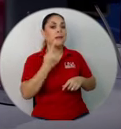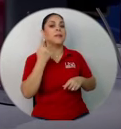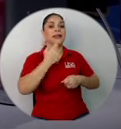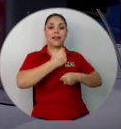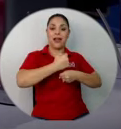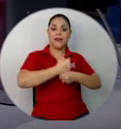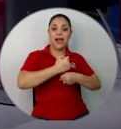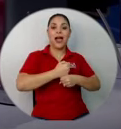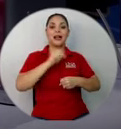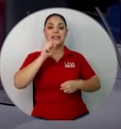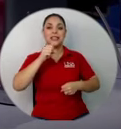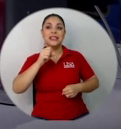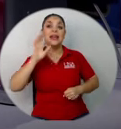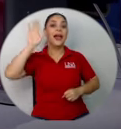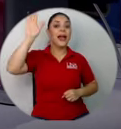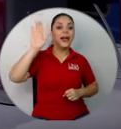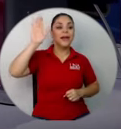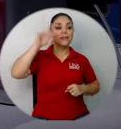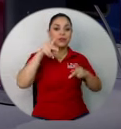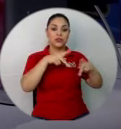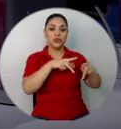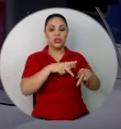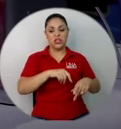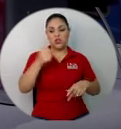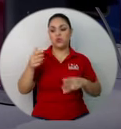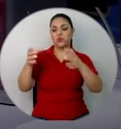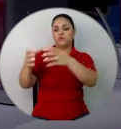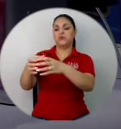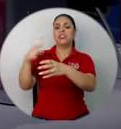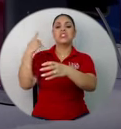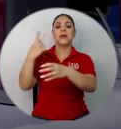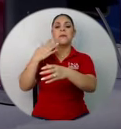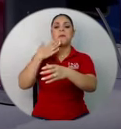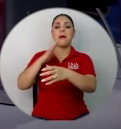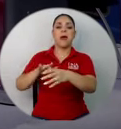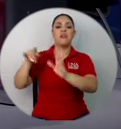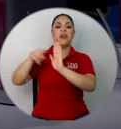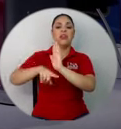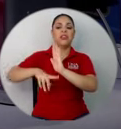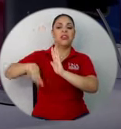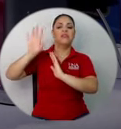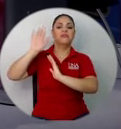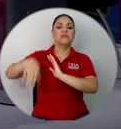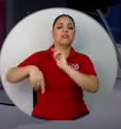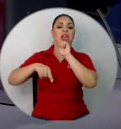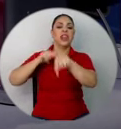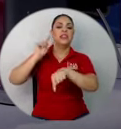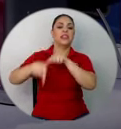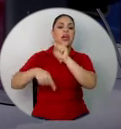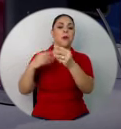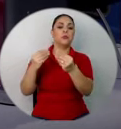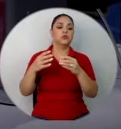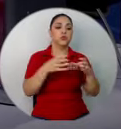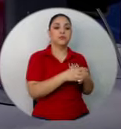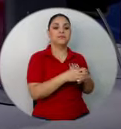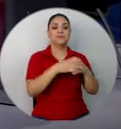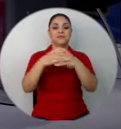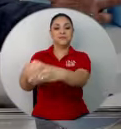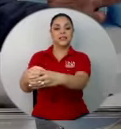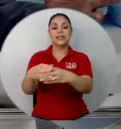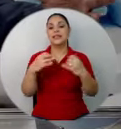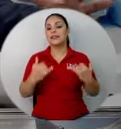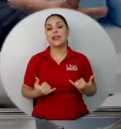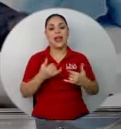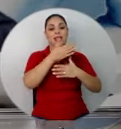siempre va a trabajar, que siempre levanta la mano, dice sí, pero en el otro la gente que siempre está en contra, que todo lo va a criticar. Entonces